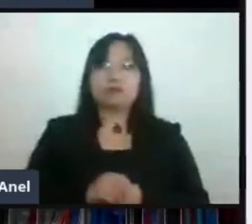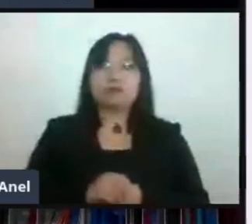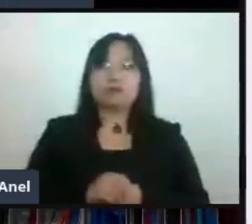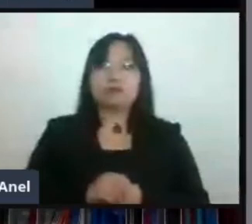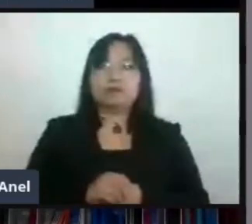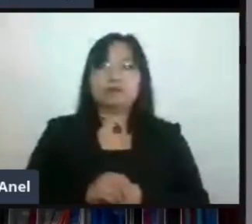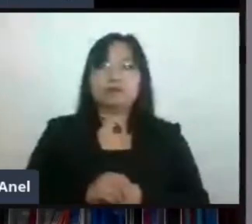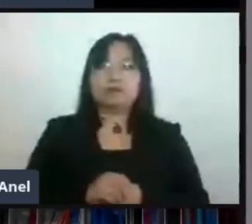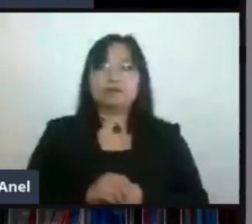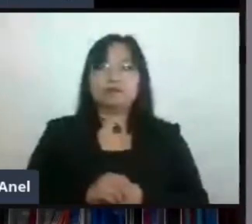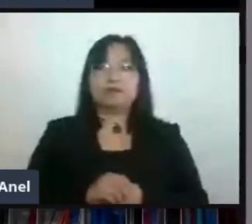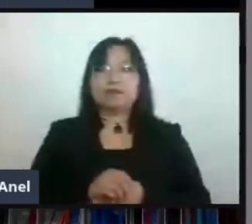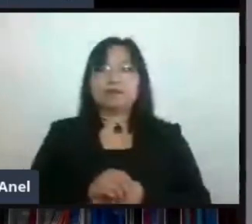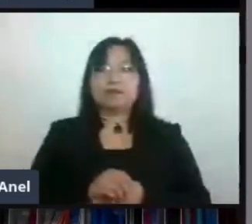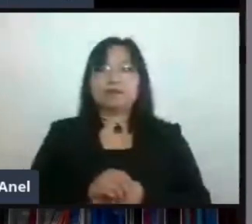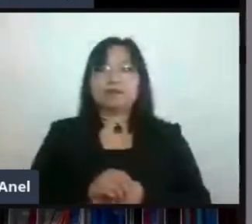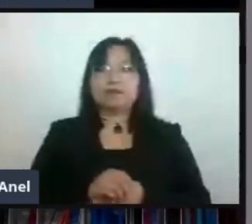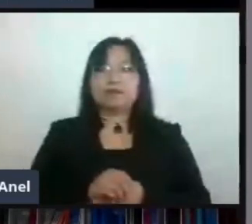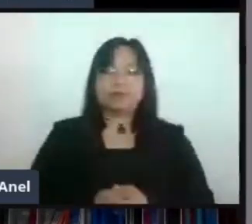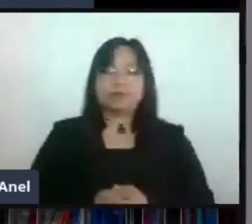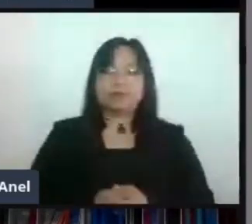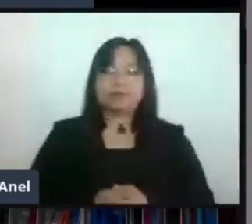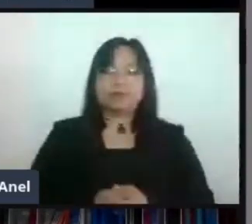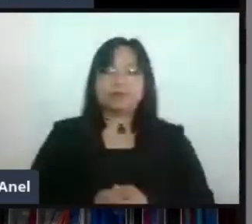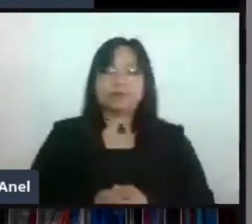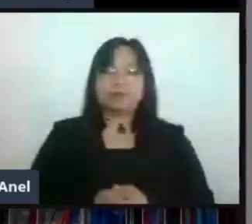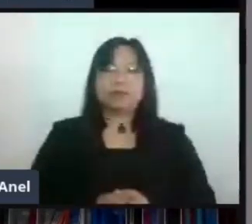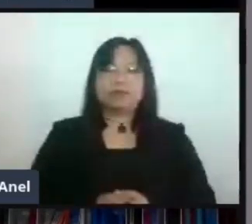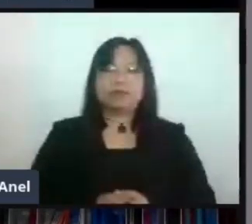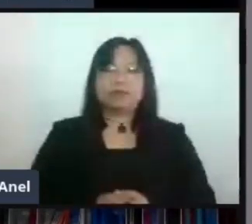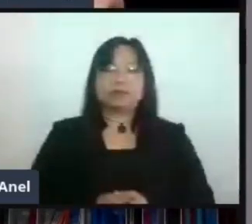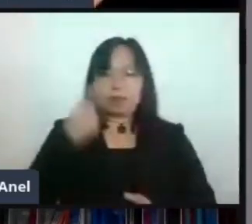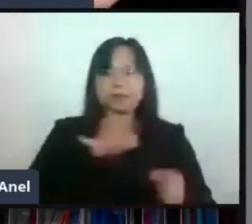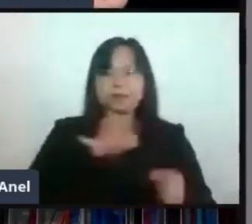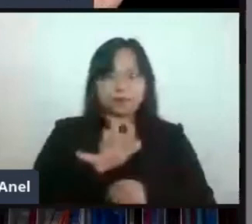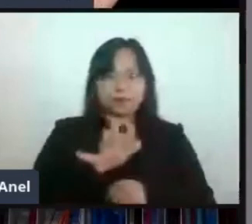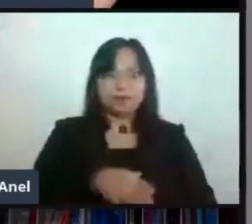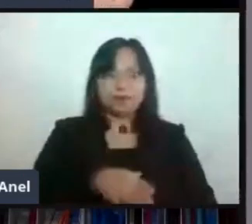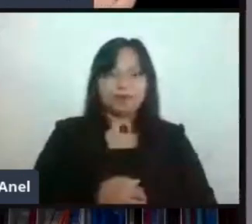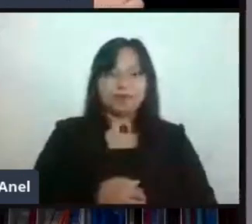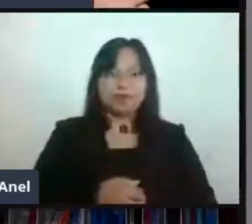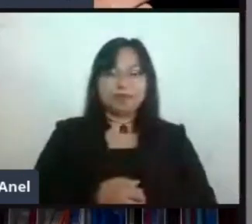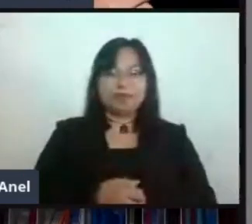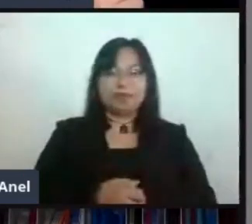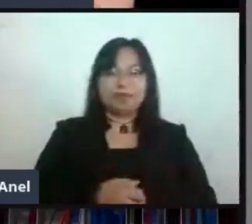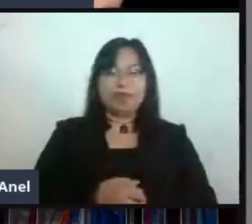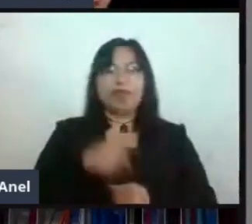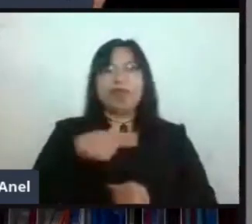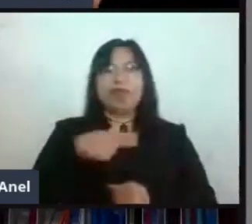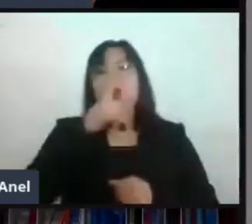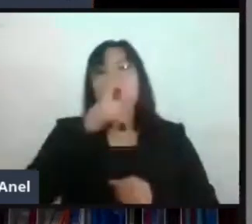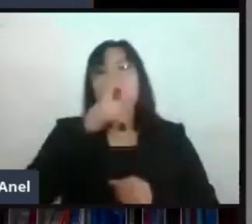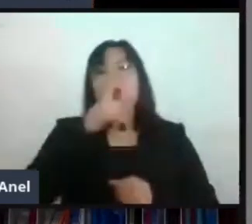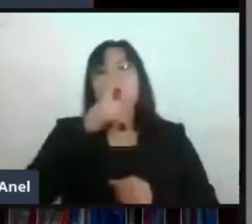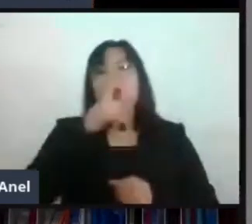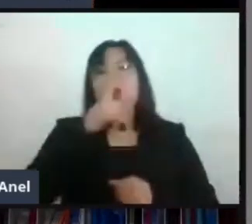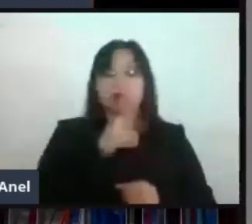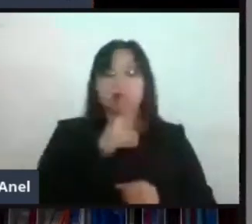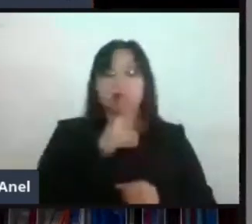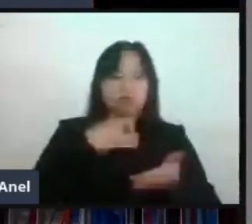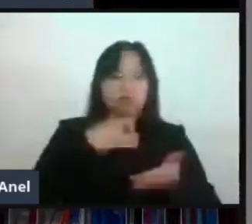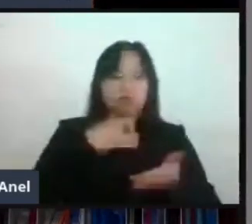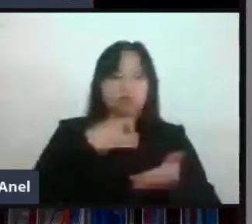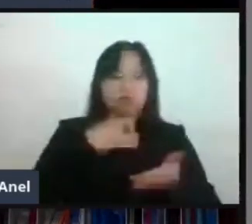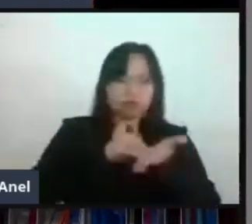varias cosas. La primera, acuérdense que si lo quiero limitar a una sola respuesta, lo hago. Y tengo que irme a